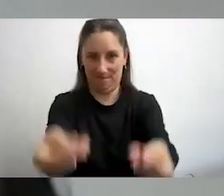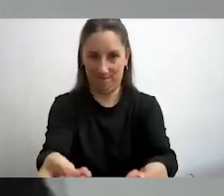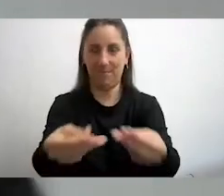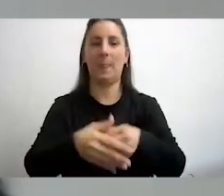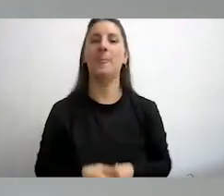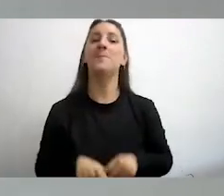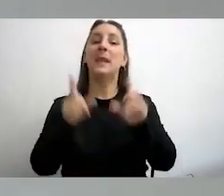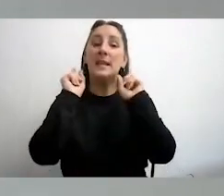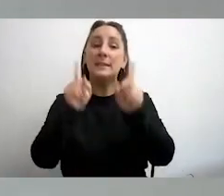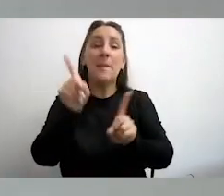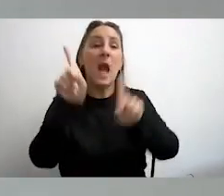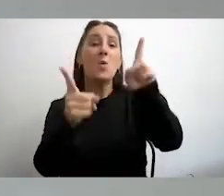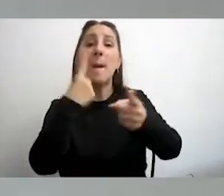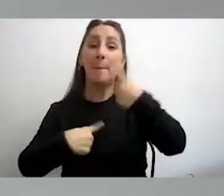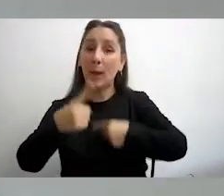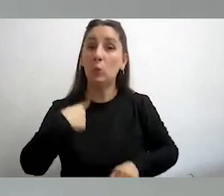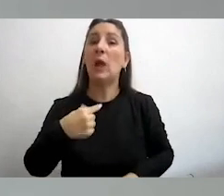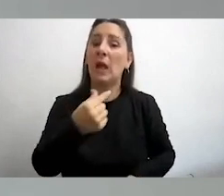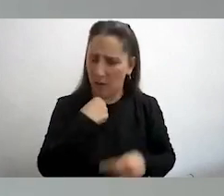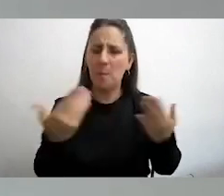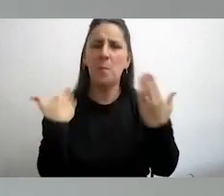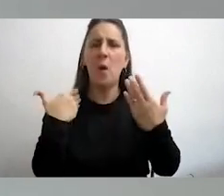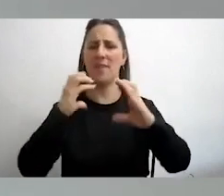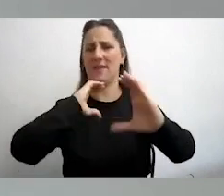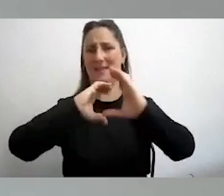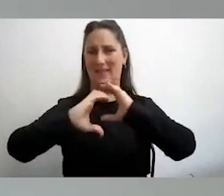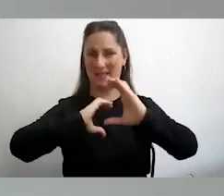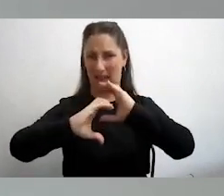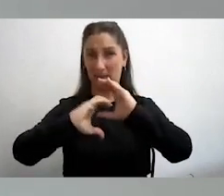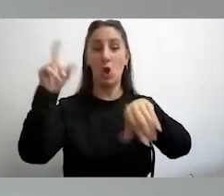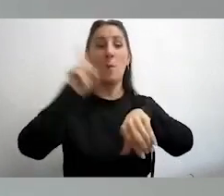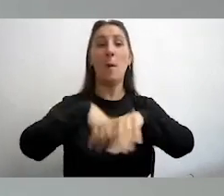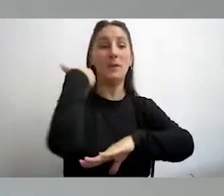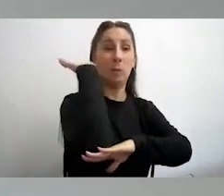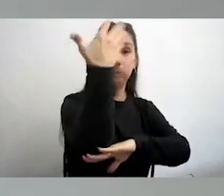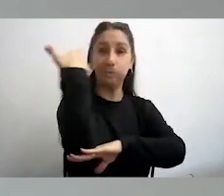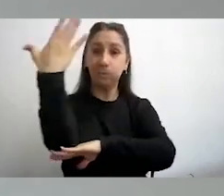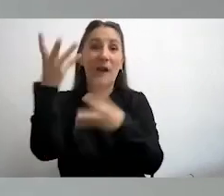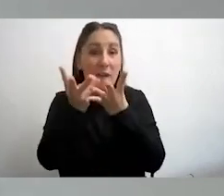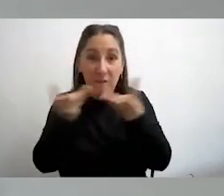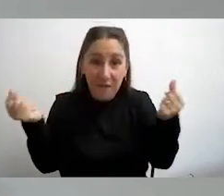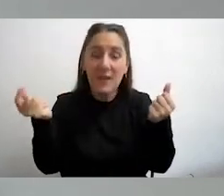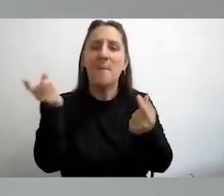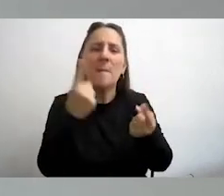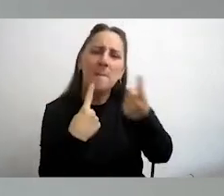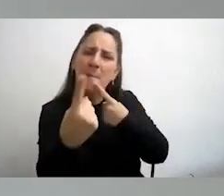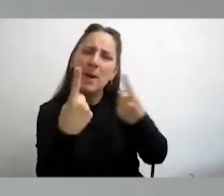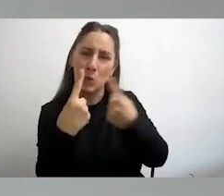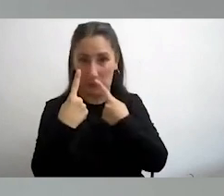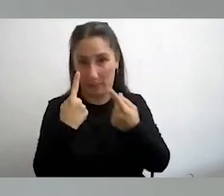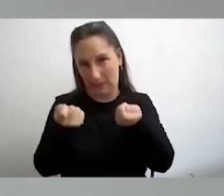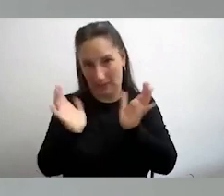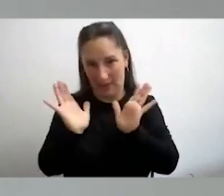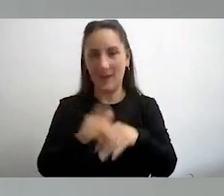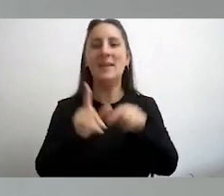También aquellas preguntas que quieran hacer pueden ir haciéndolas a través del chat, que después, finalizadas las exposiciones, trataremos de ir evacuándolas.